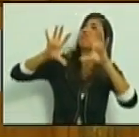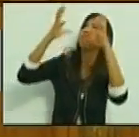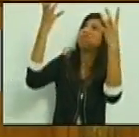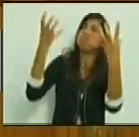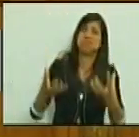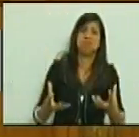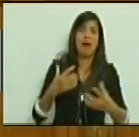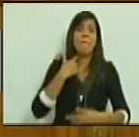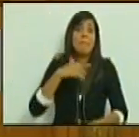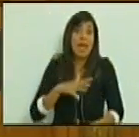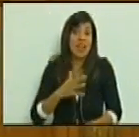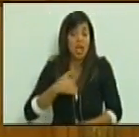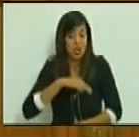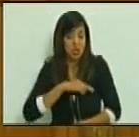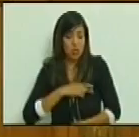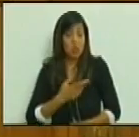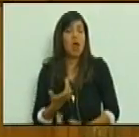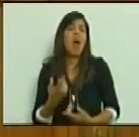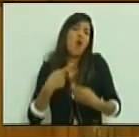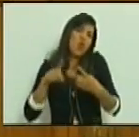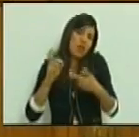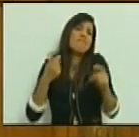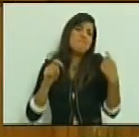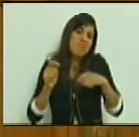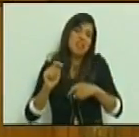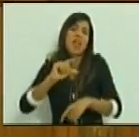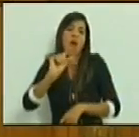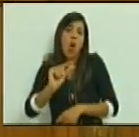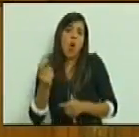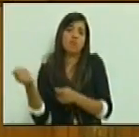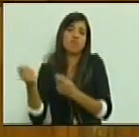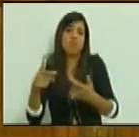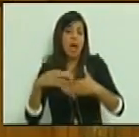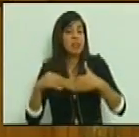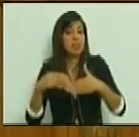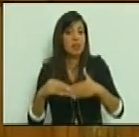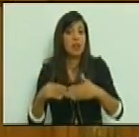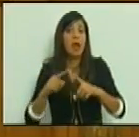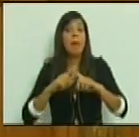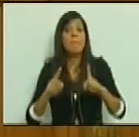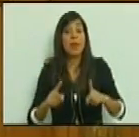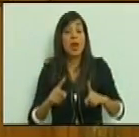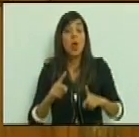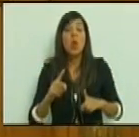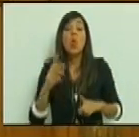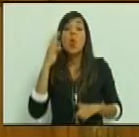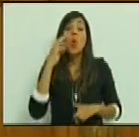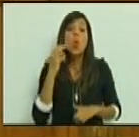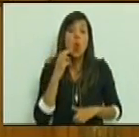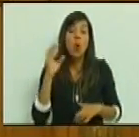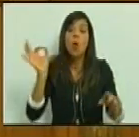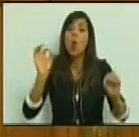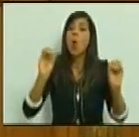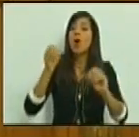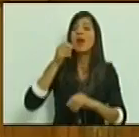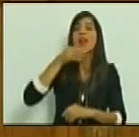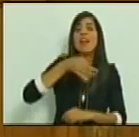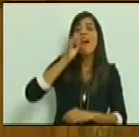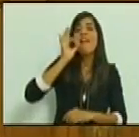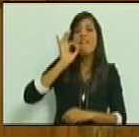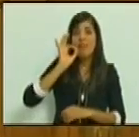bueno, estamos vendiéndola a buen precio, pues, y se está generando divisa, sin hablar del cacao y del café. Se